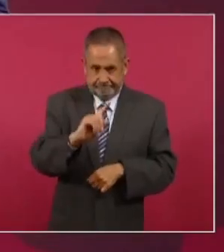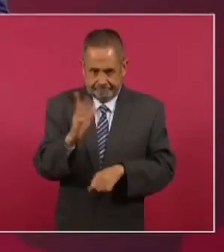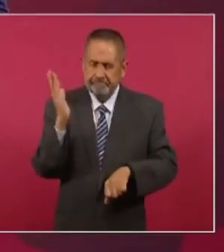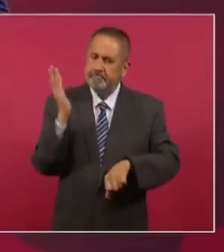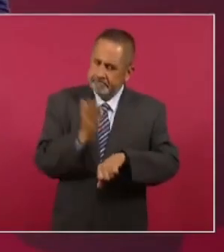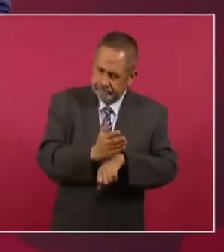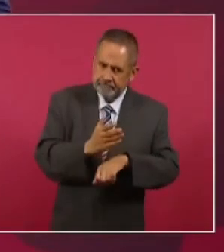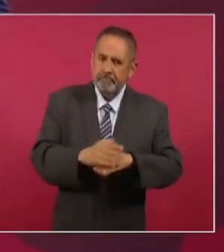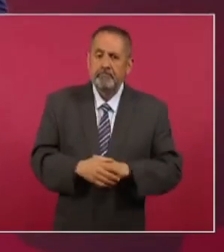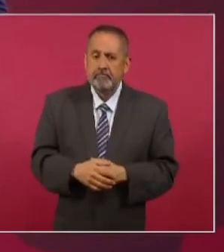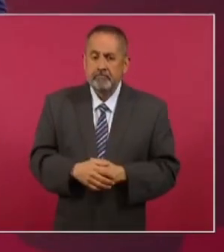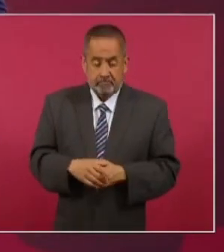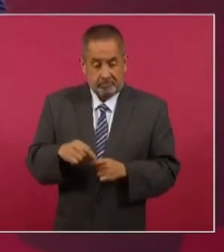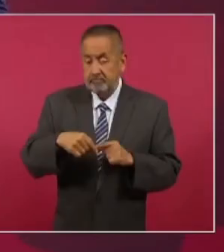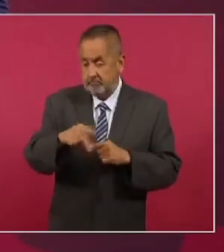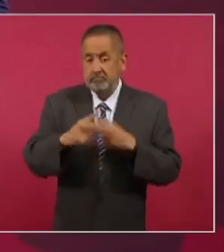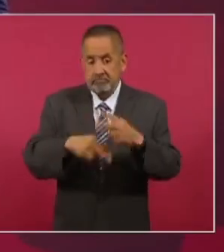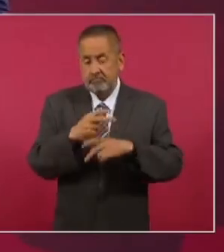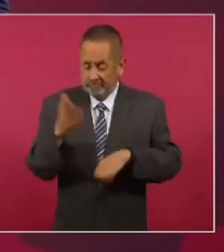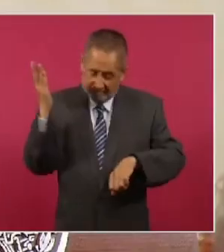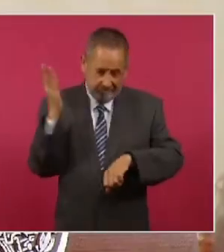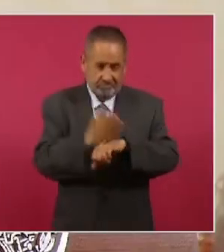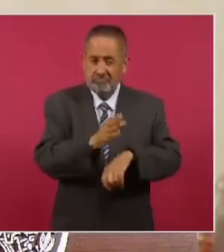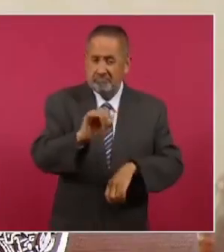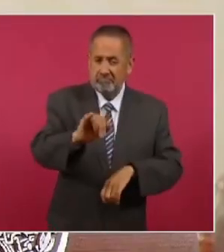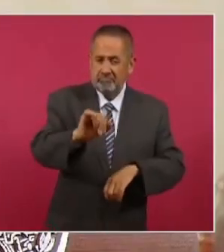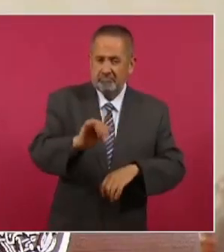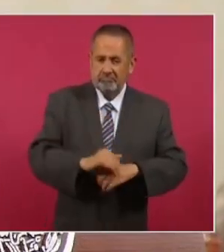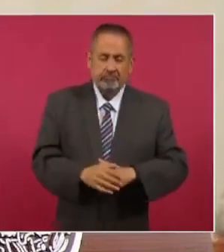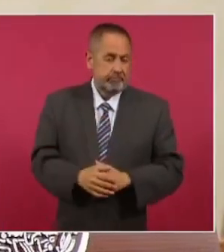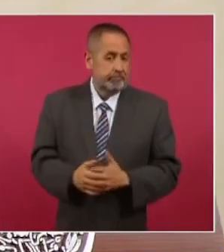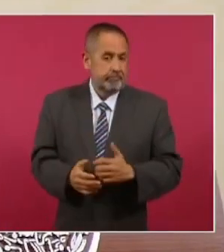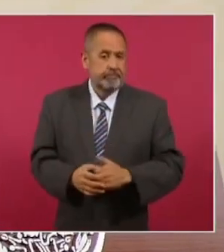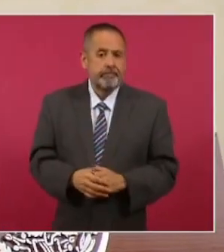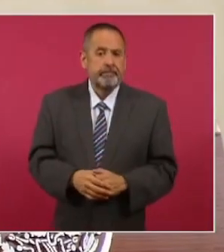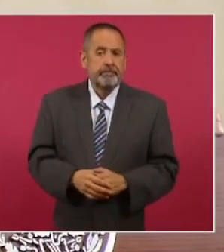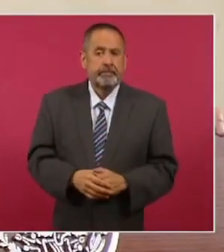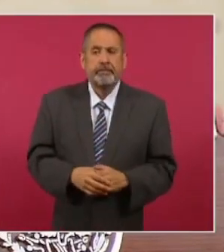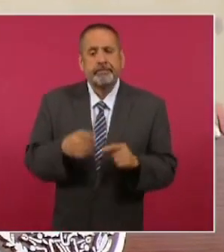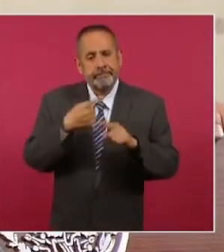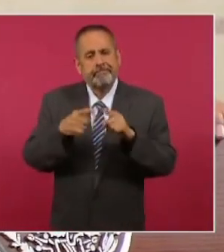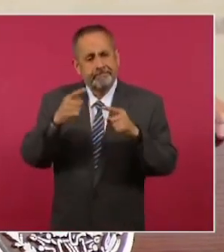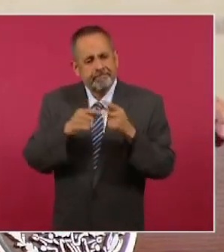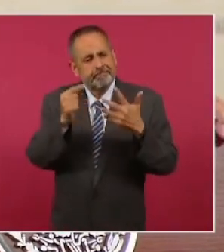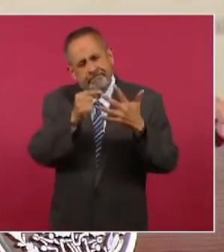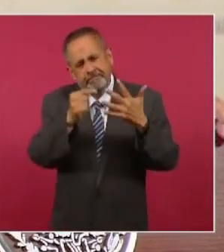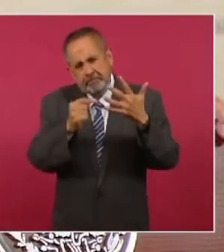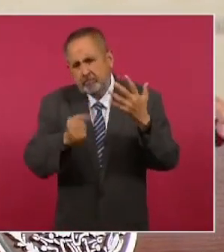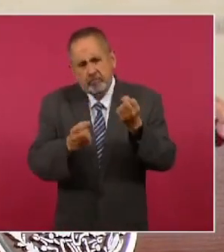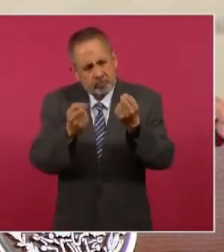ni se va a castigar pero así tenemos varios casos